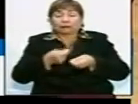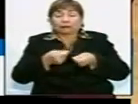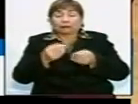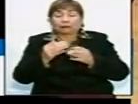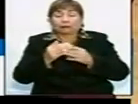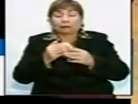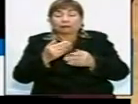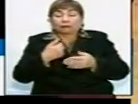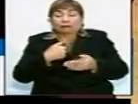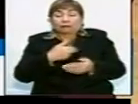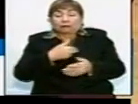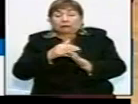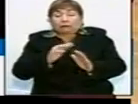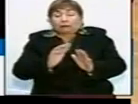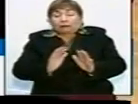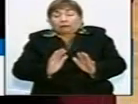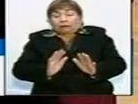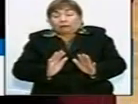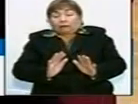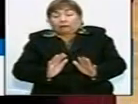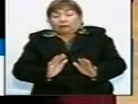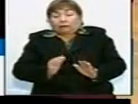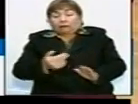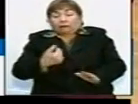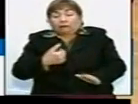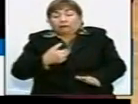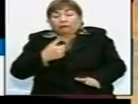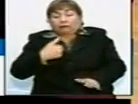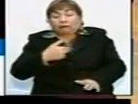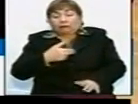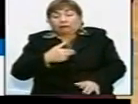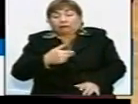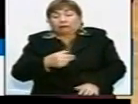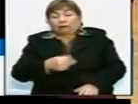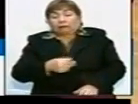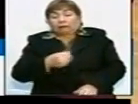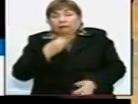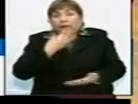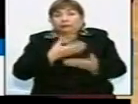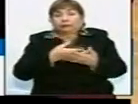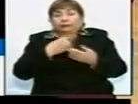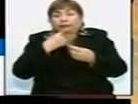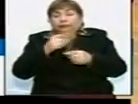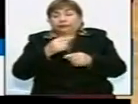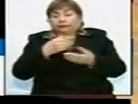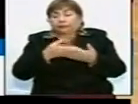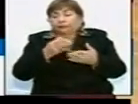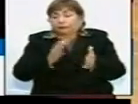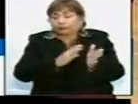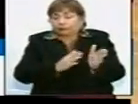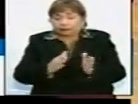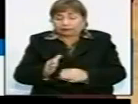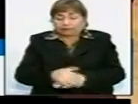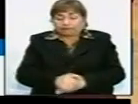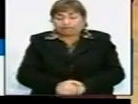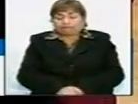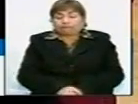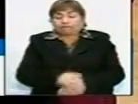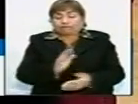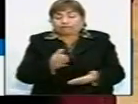entonces nosotros siempre a esa información que tenemos como servicio metereológico hicimos un informe y se envió toda esta zona